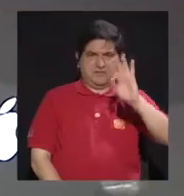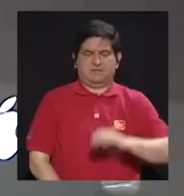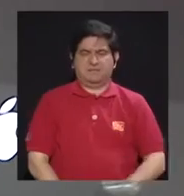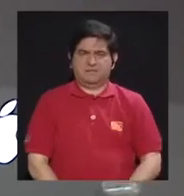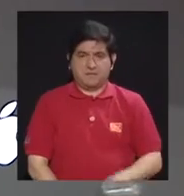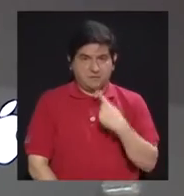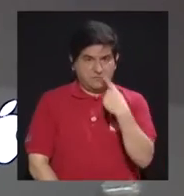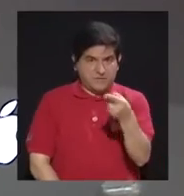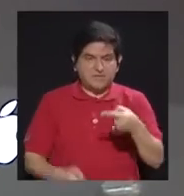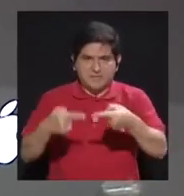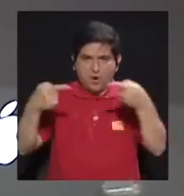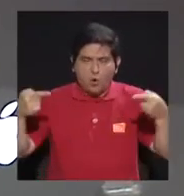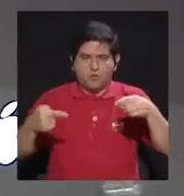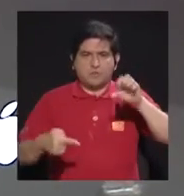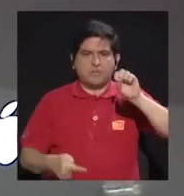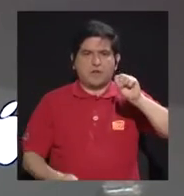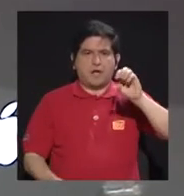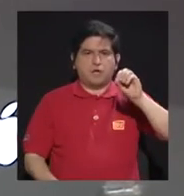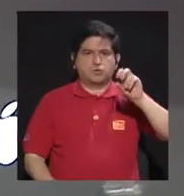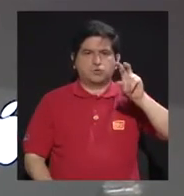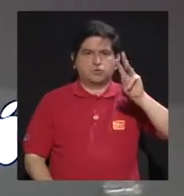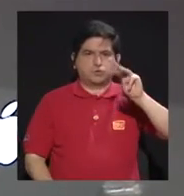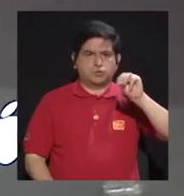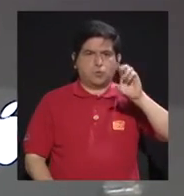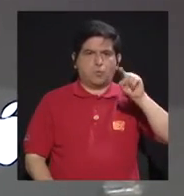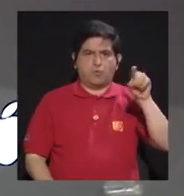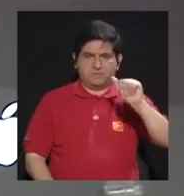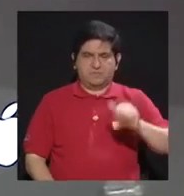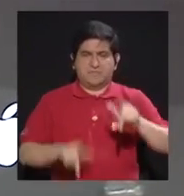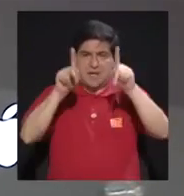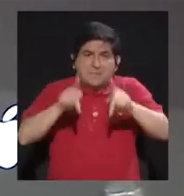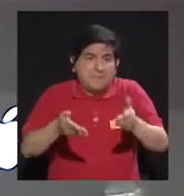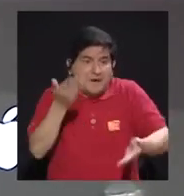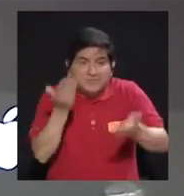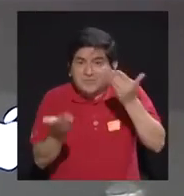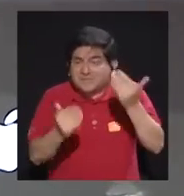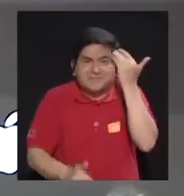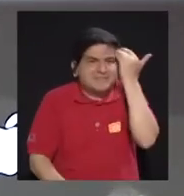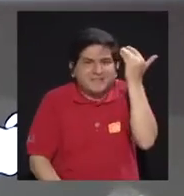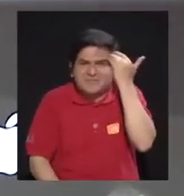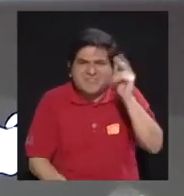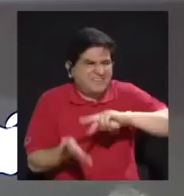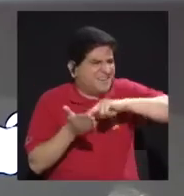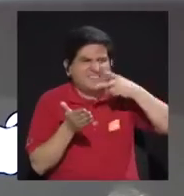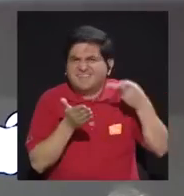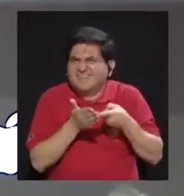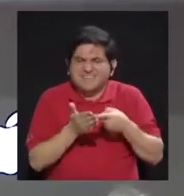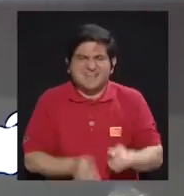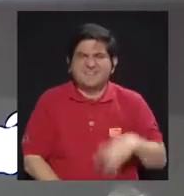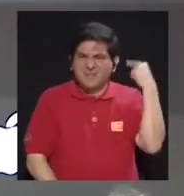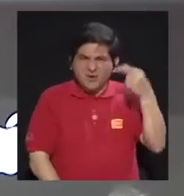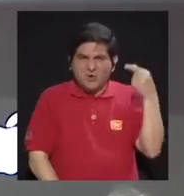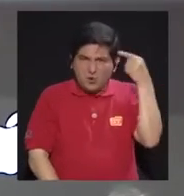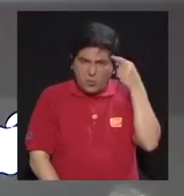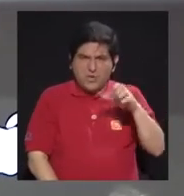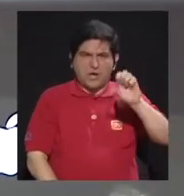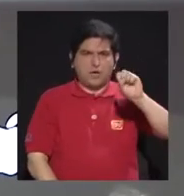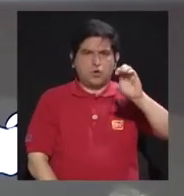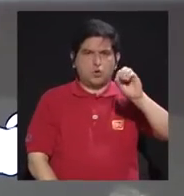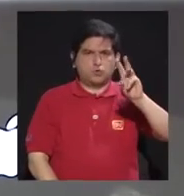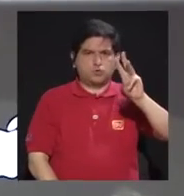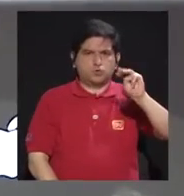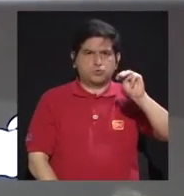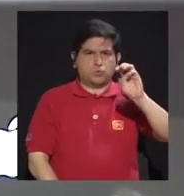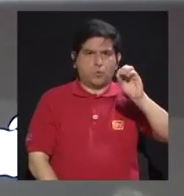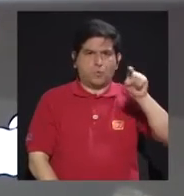que es antisomocista. Habrá gente acá que está viendo este programa que posiblemente no sepa ni lo que haya sido el régimen somocista. ¿Qué significa